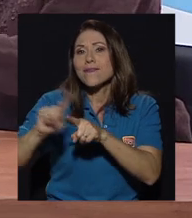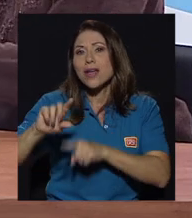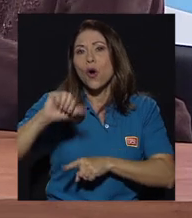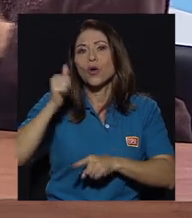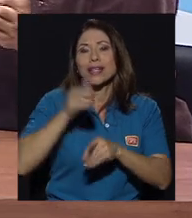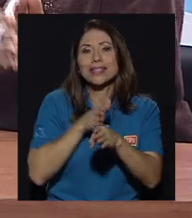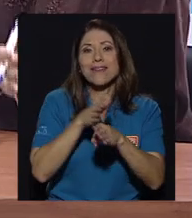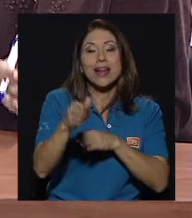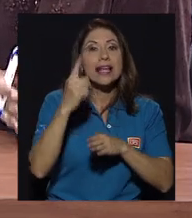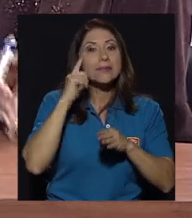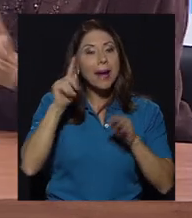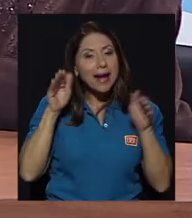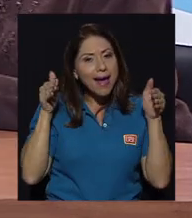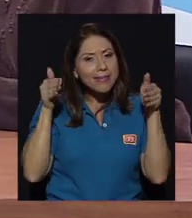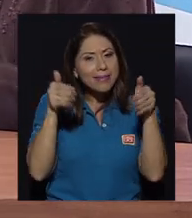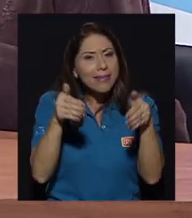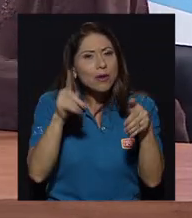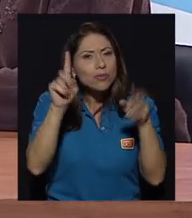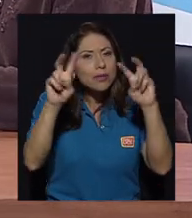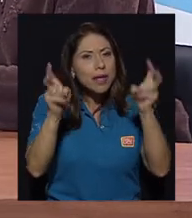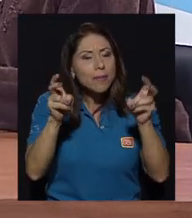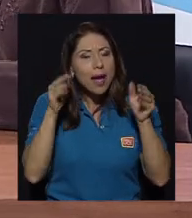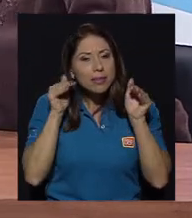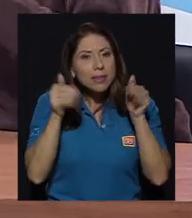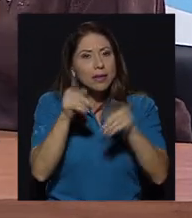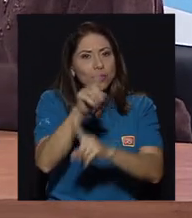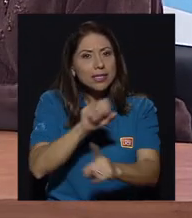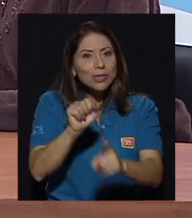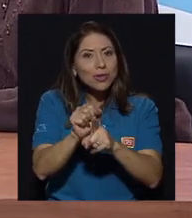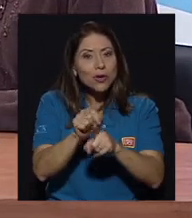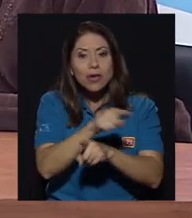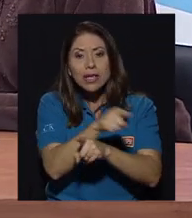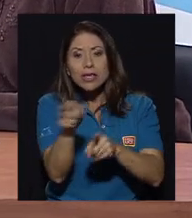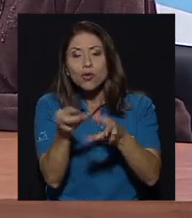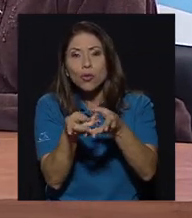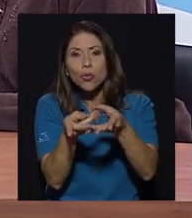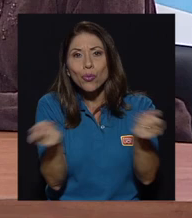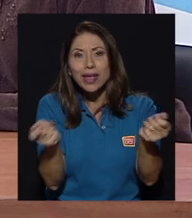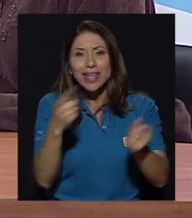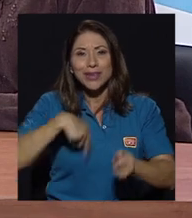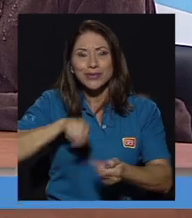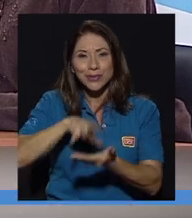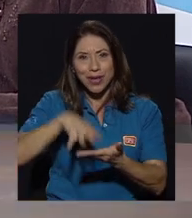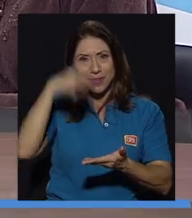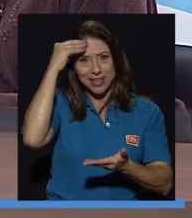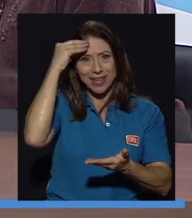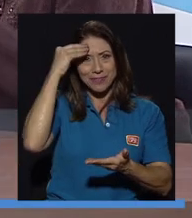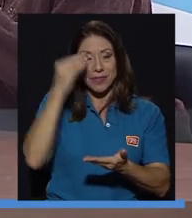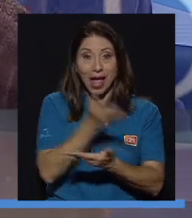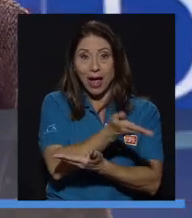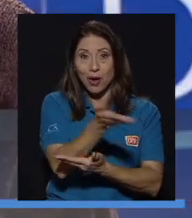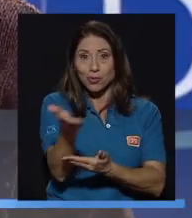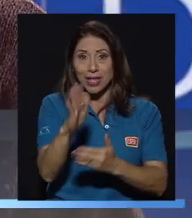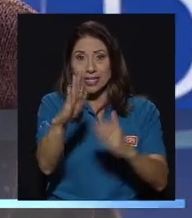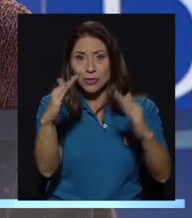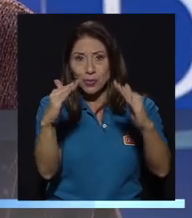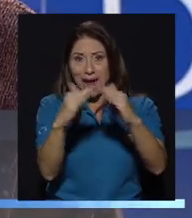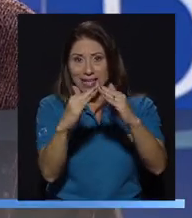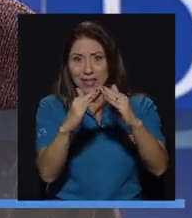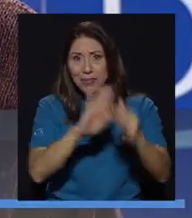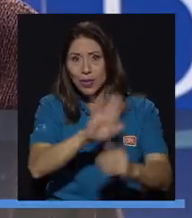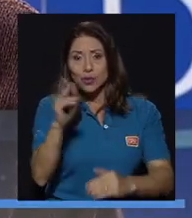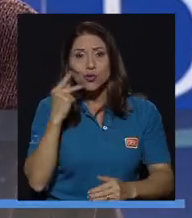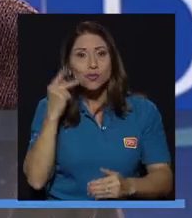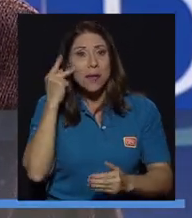abordar un tema o una situación y darles una solución y aprender nosotros también de eso así que a ustedes en su casa de